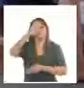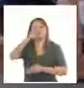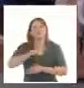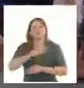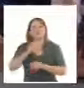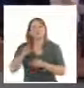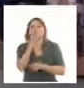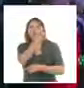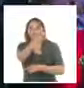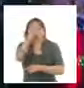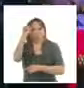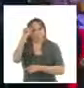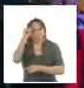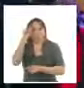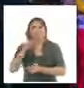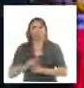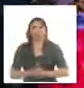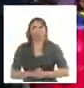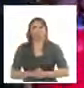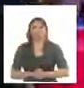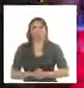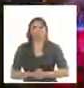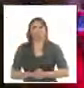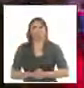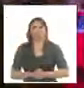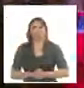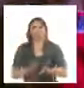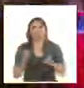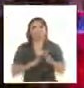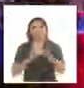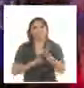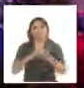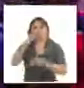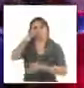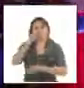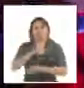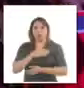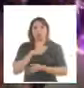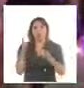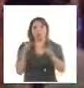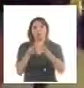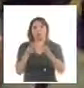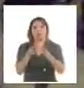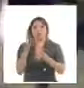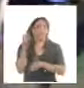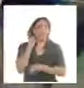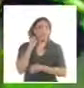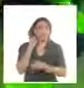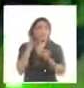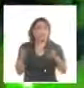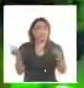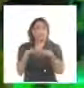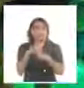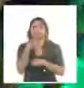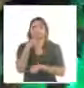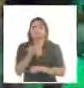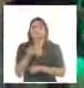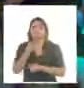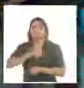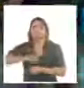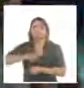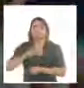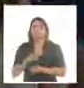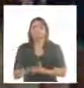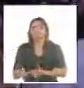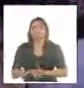Santi Spíritus. El sello de cubanía de la orquesta original de Manzanillo amenizó a los aficionados del buen arte al ritmo